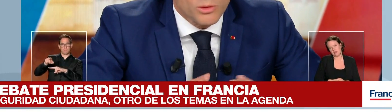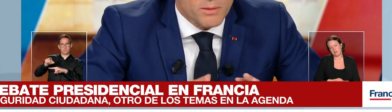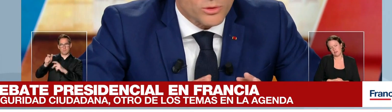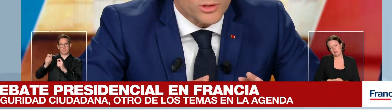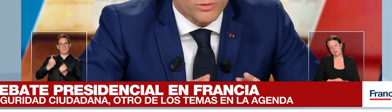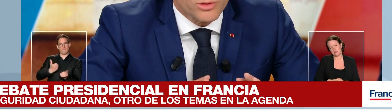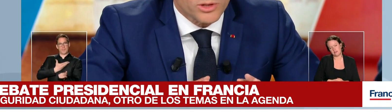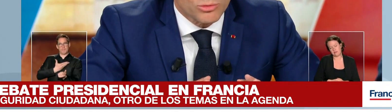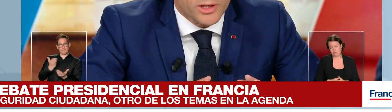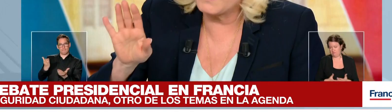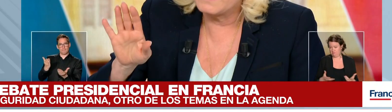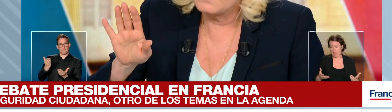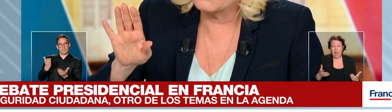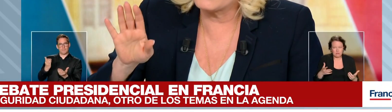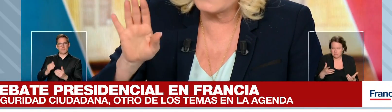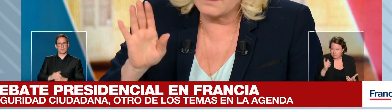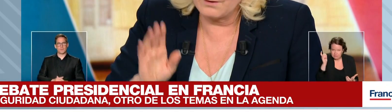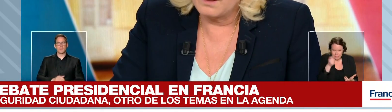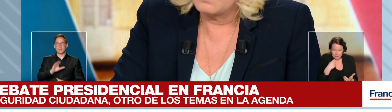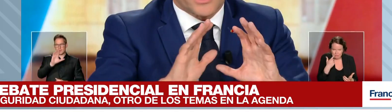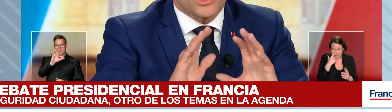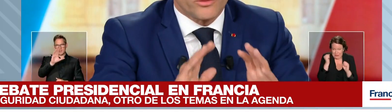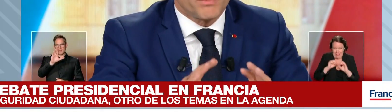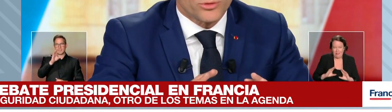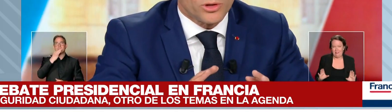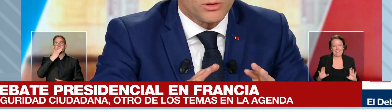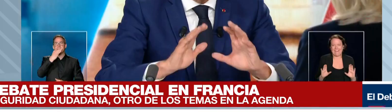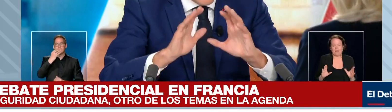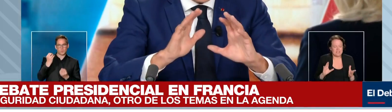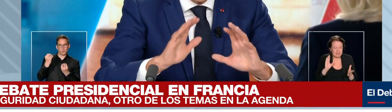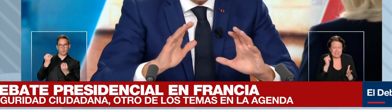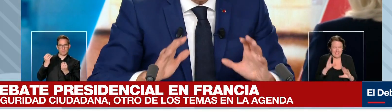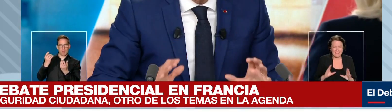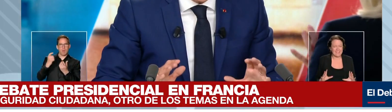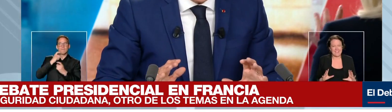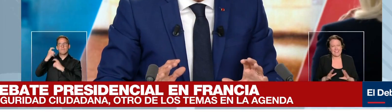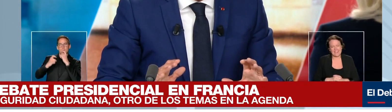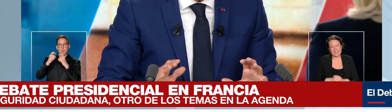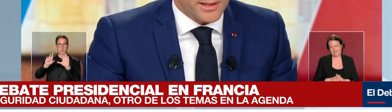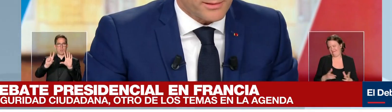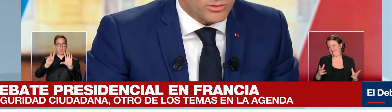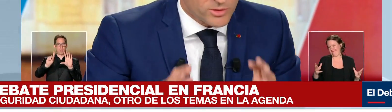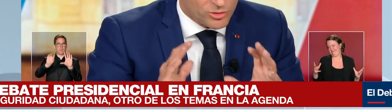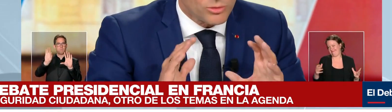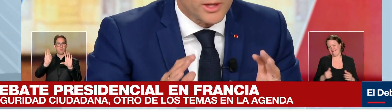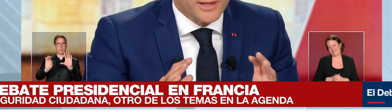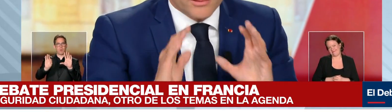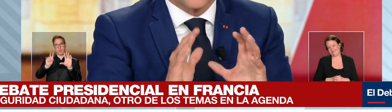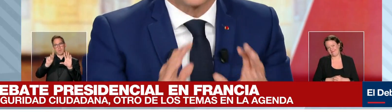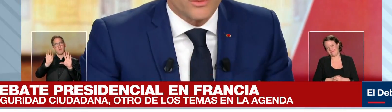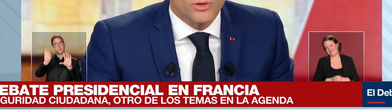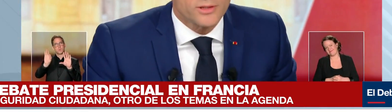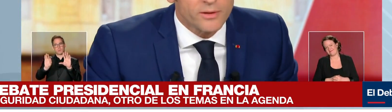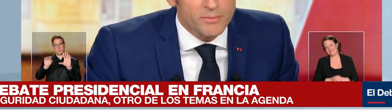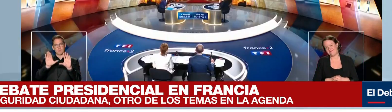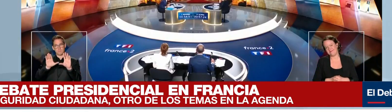son víctimas, como las que usted mencionó antes. En 80% de ellos, las cifras detrás de